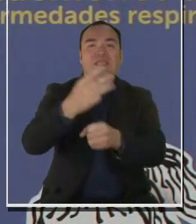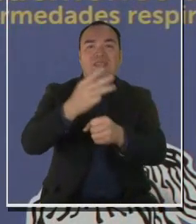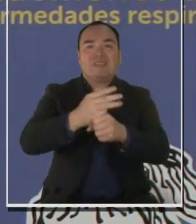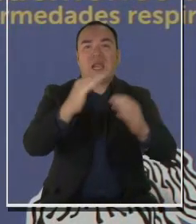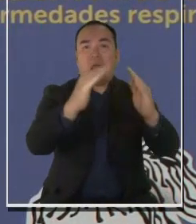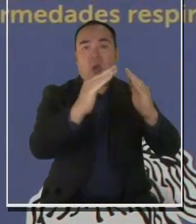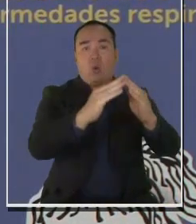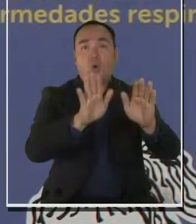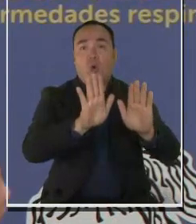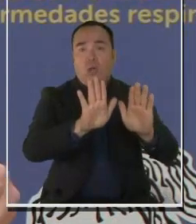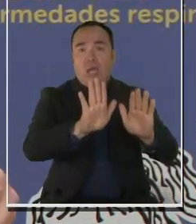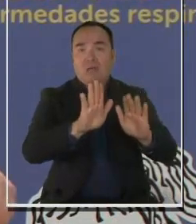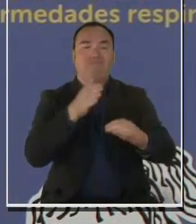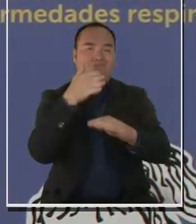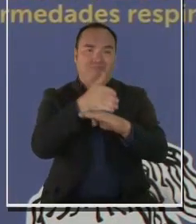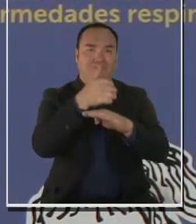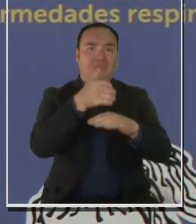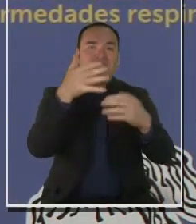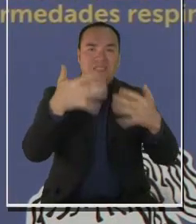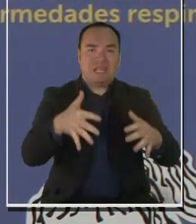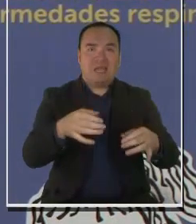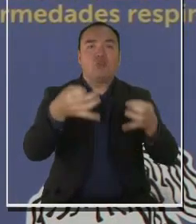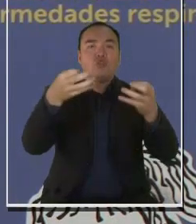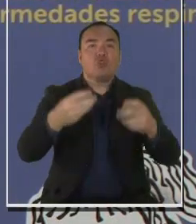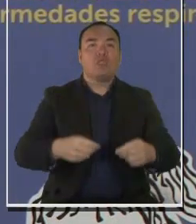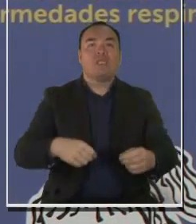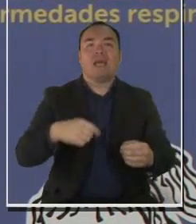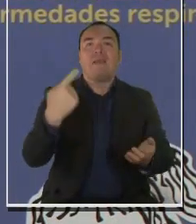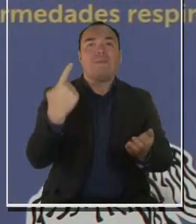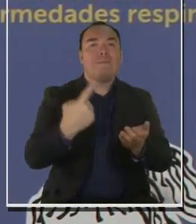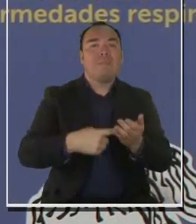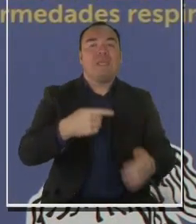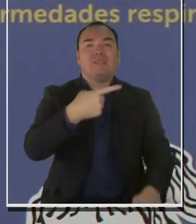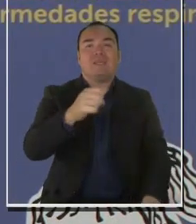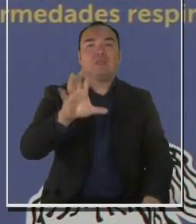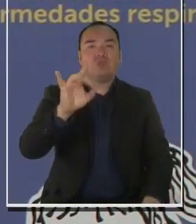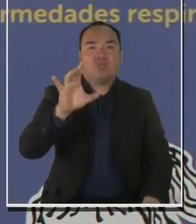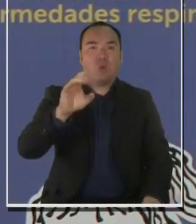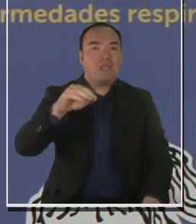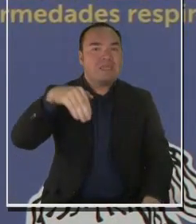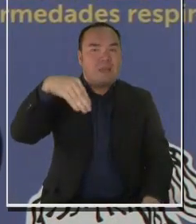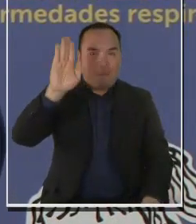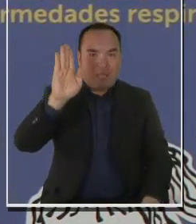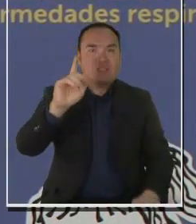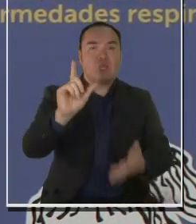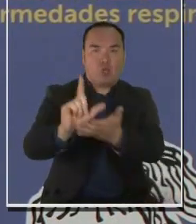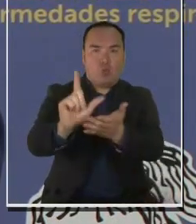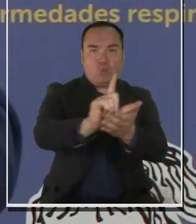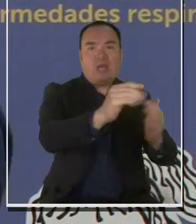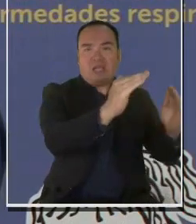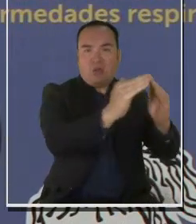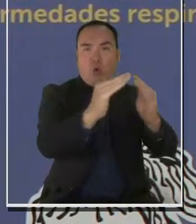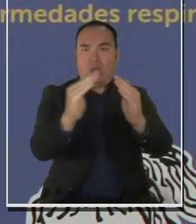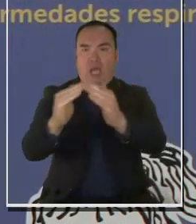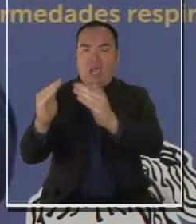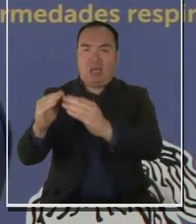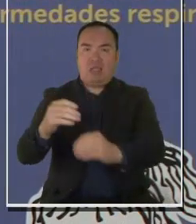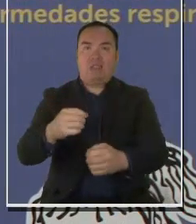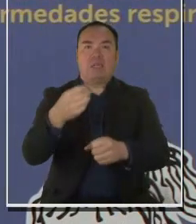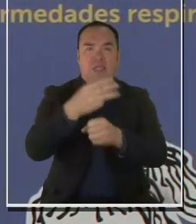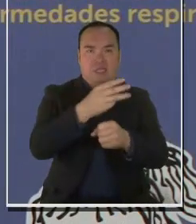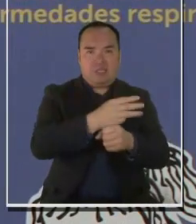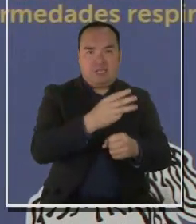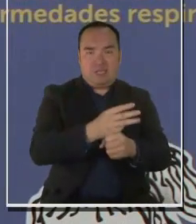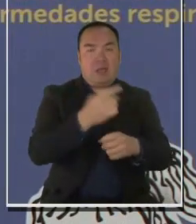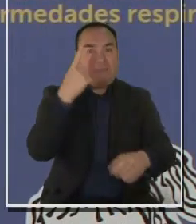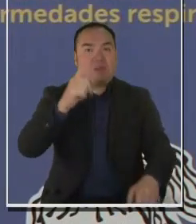ya se han ido a más de 1.150 establecimientos a vacunar, pero aún nos falta. Necesitamos que se